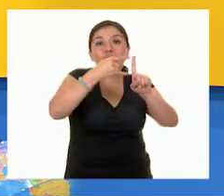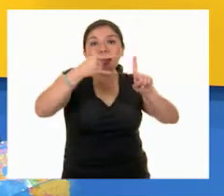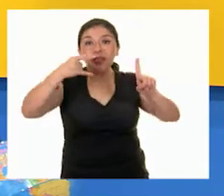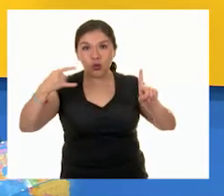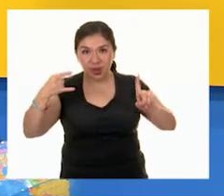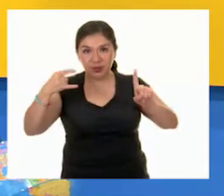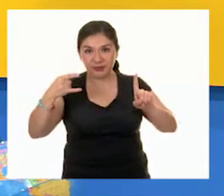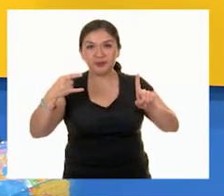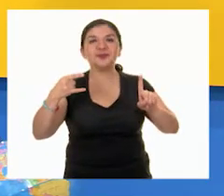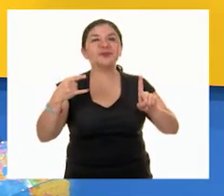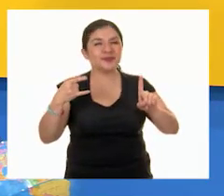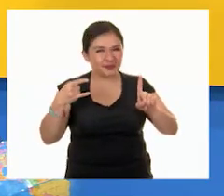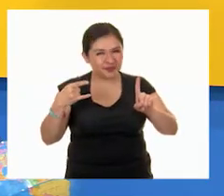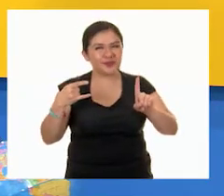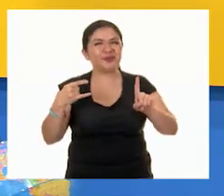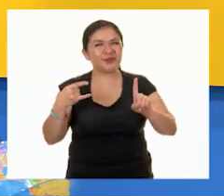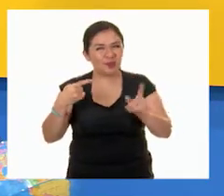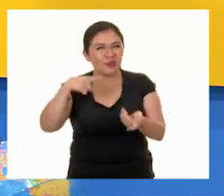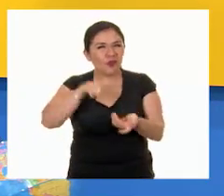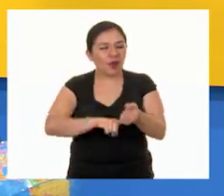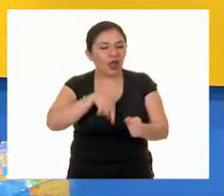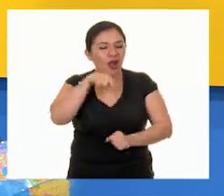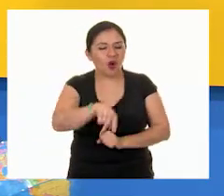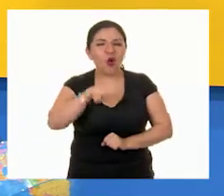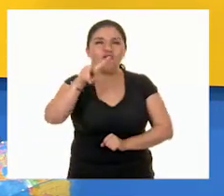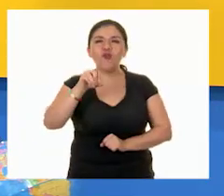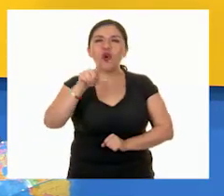rectangular. ¿Cuál es su volumen?